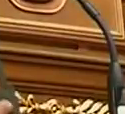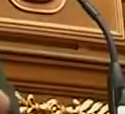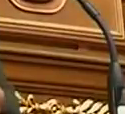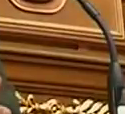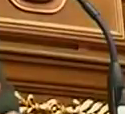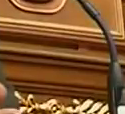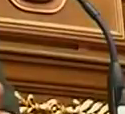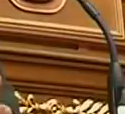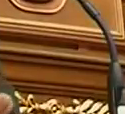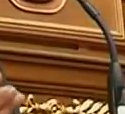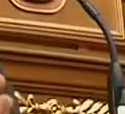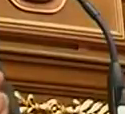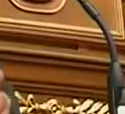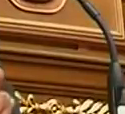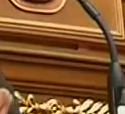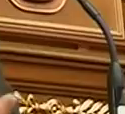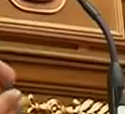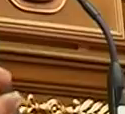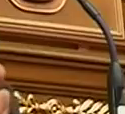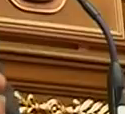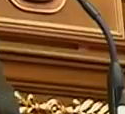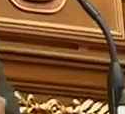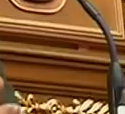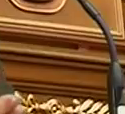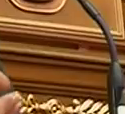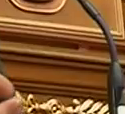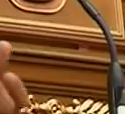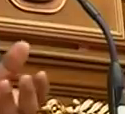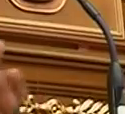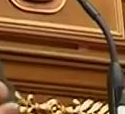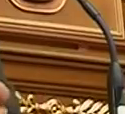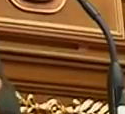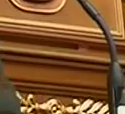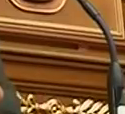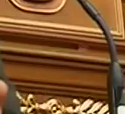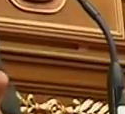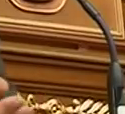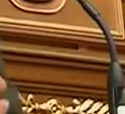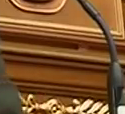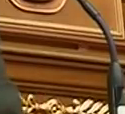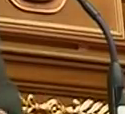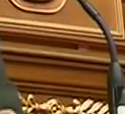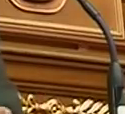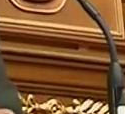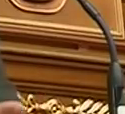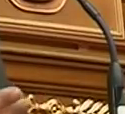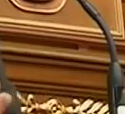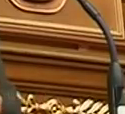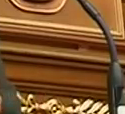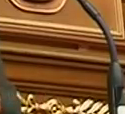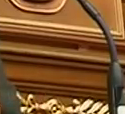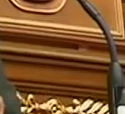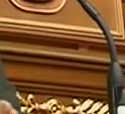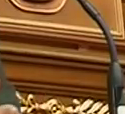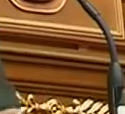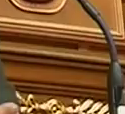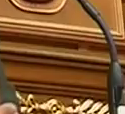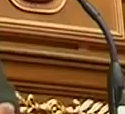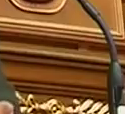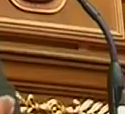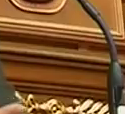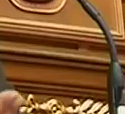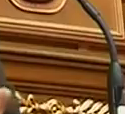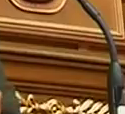jueves 23 de noviembre del 2017. En el primer punto, presentación del informe sobre